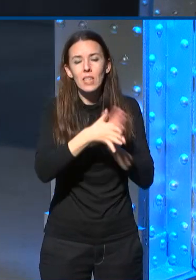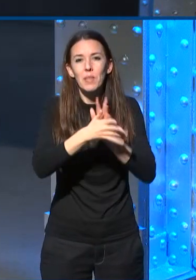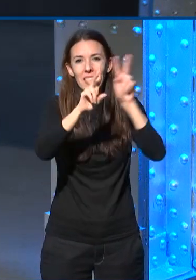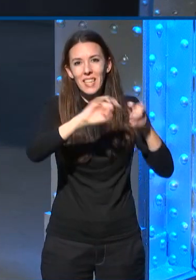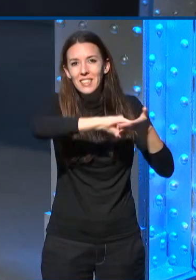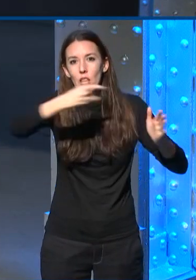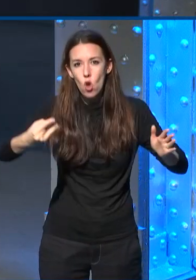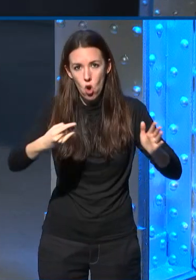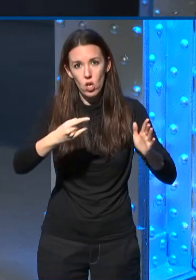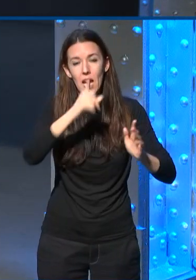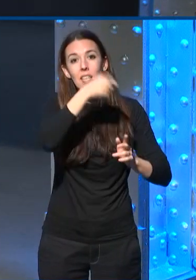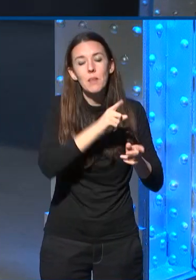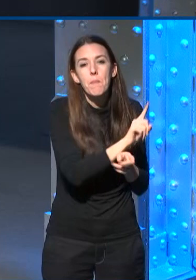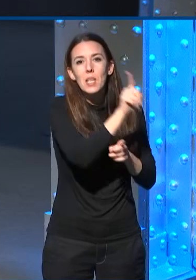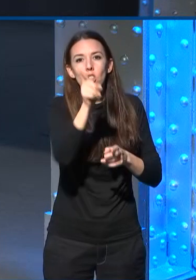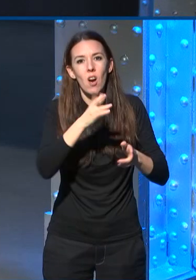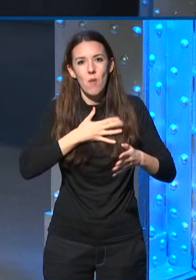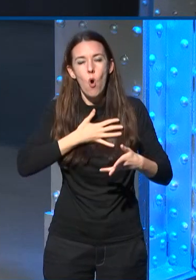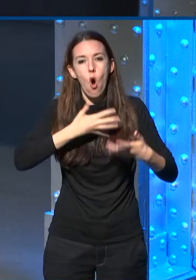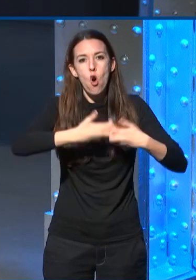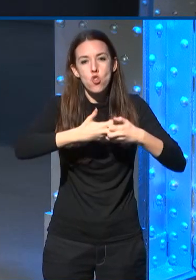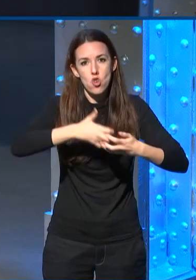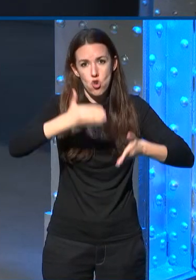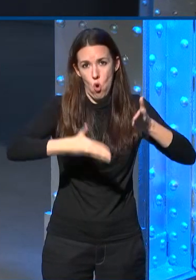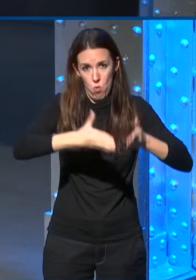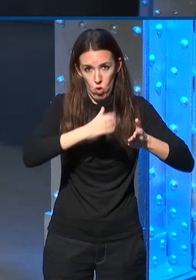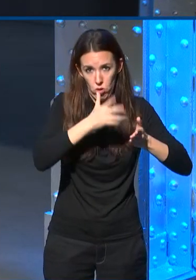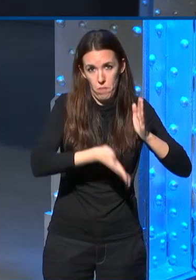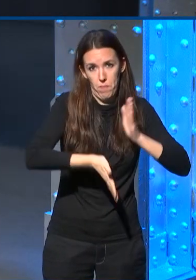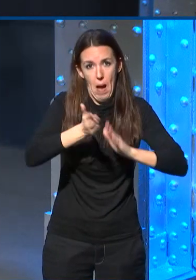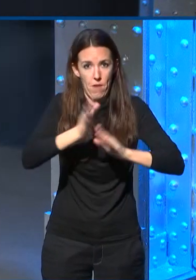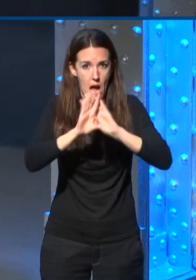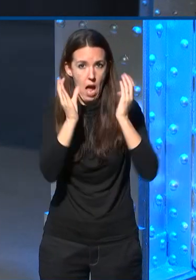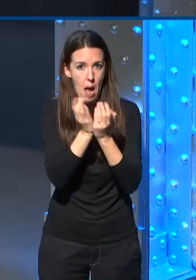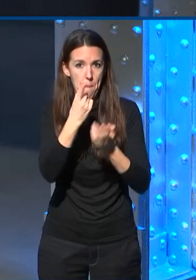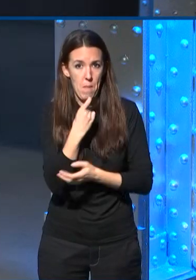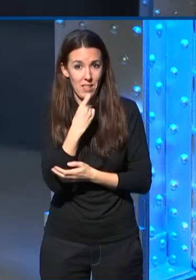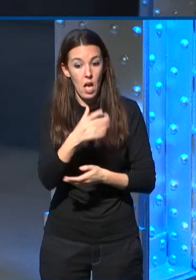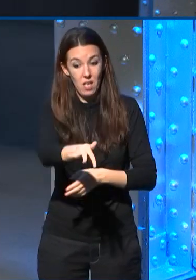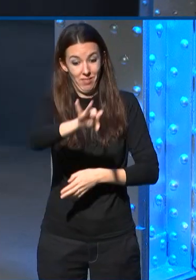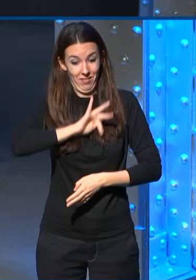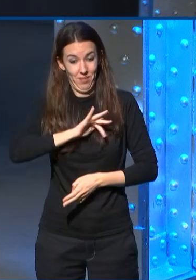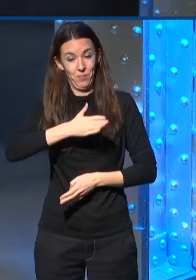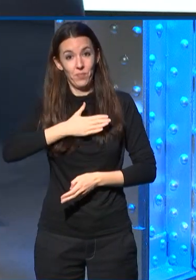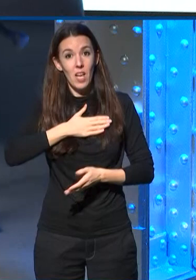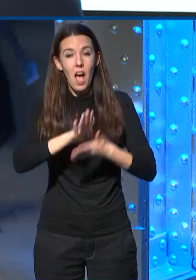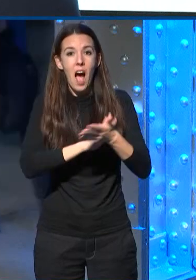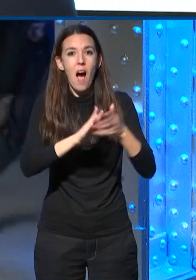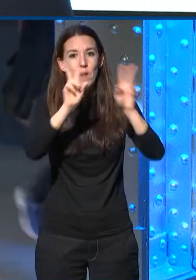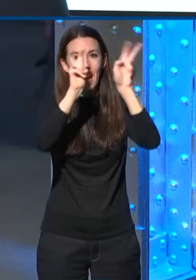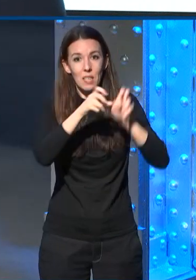tecnologías y una visión de robots, los robots que están ahora mismo yendo a Marte. Y a mí me toca hablar, pues, de